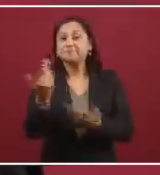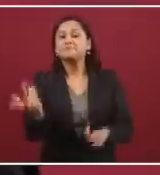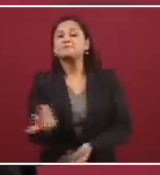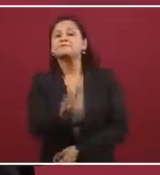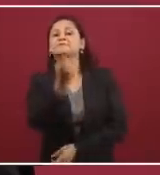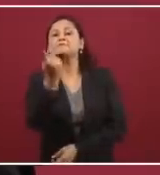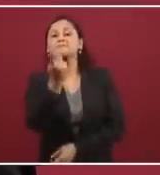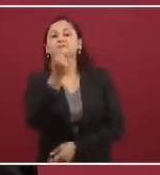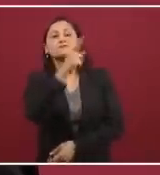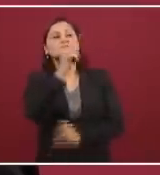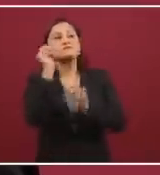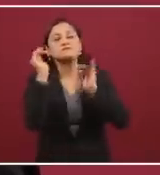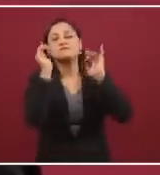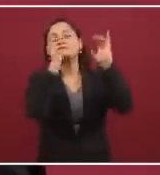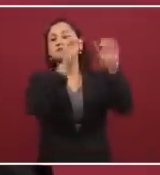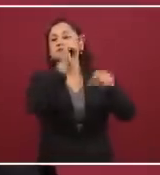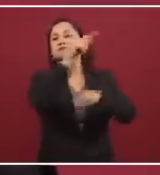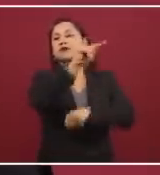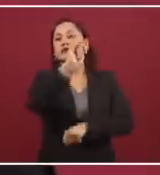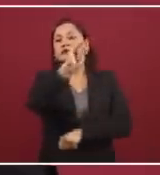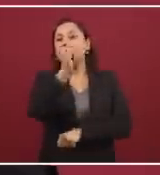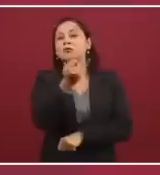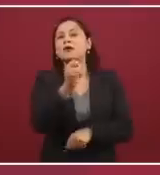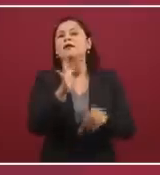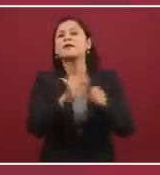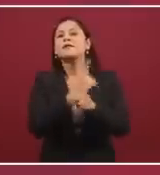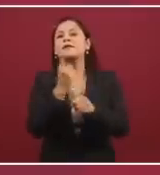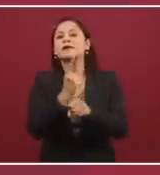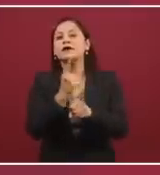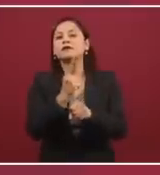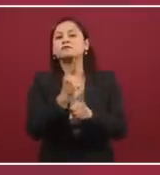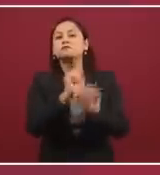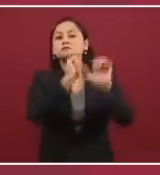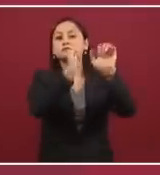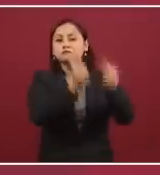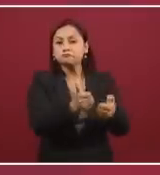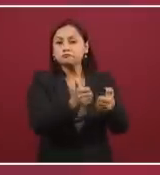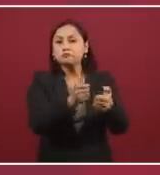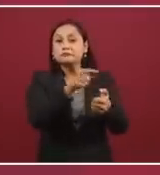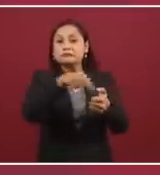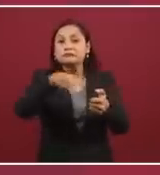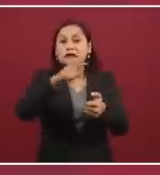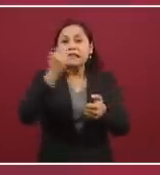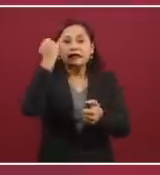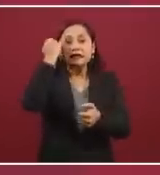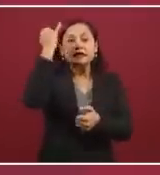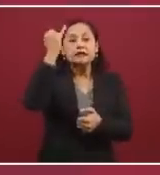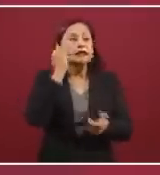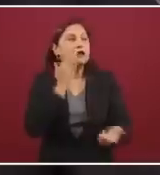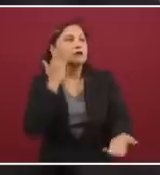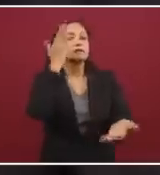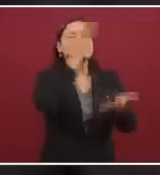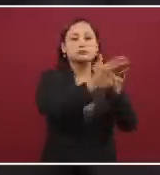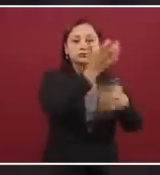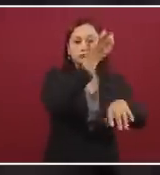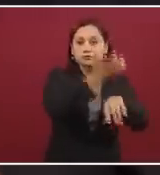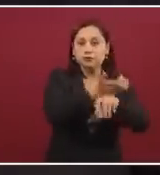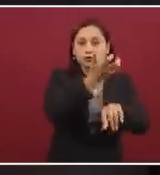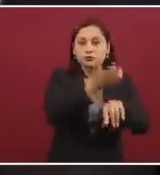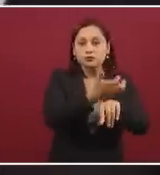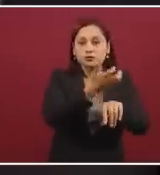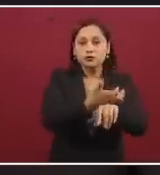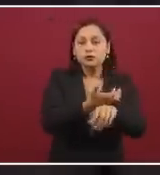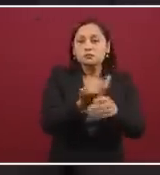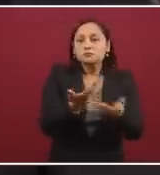tijuana porque querían pasar de nuestro lado y por alguna razón se